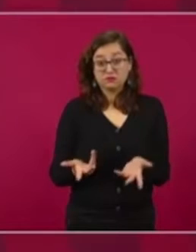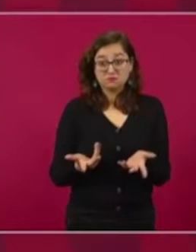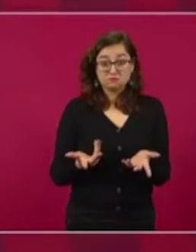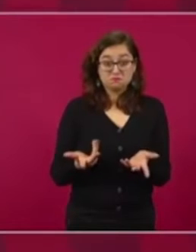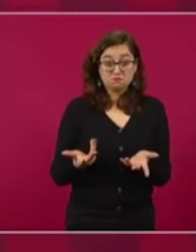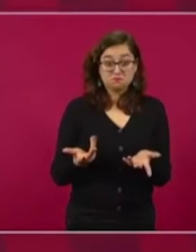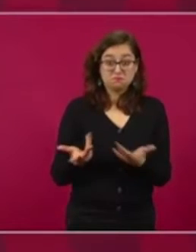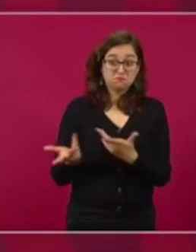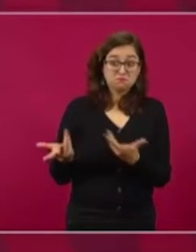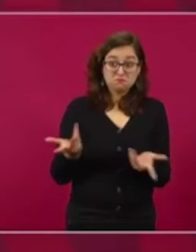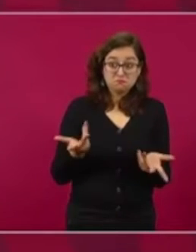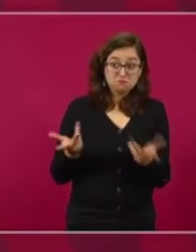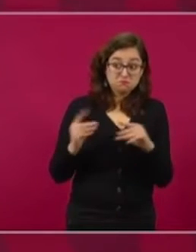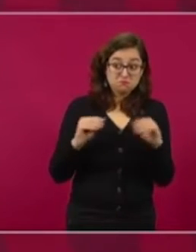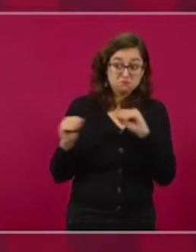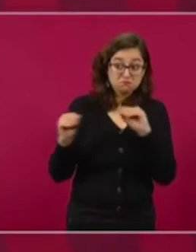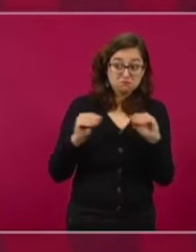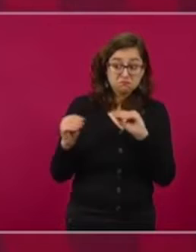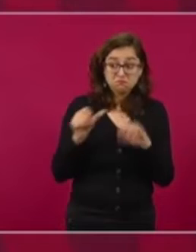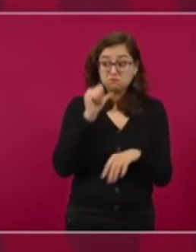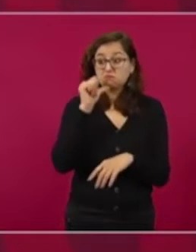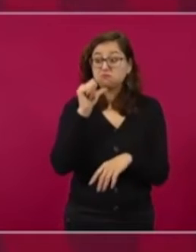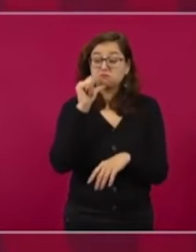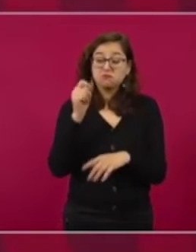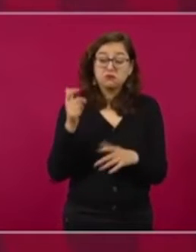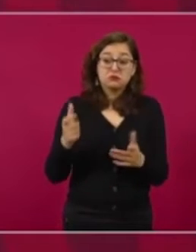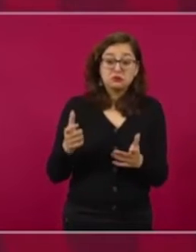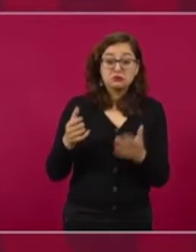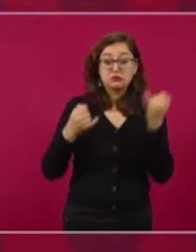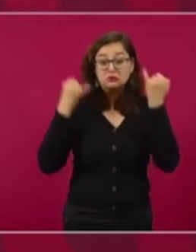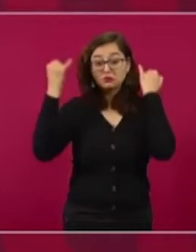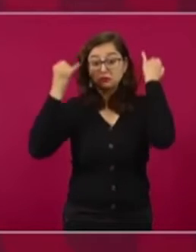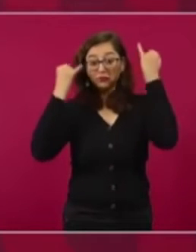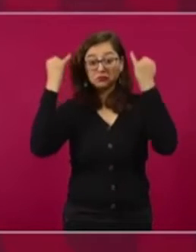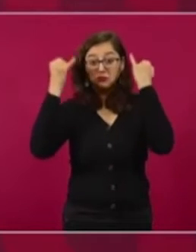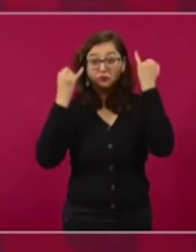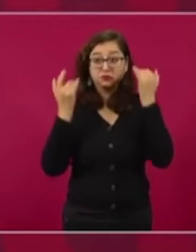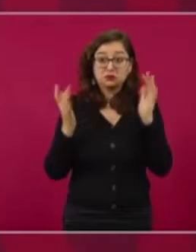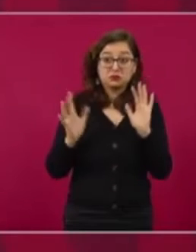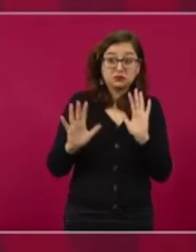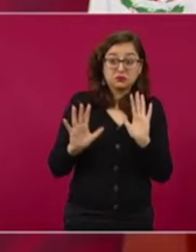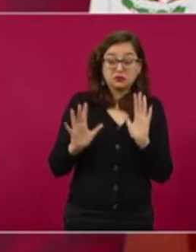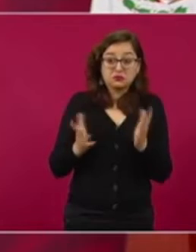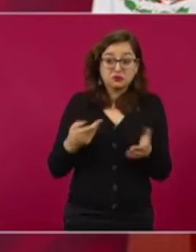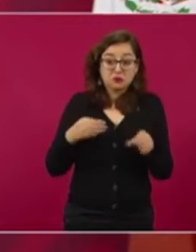está en lo especulativo o en lo improductivo.